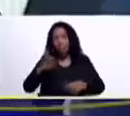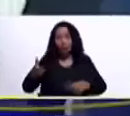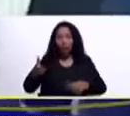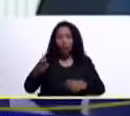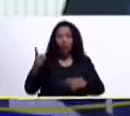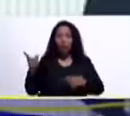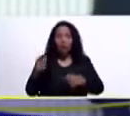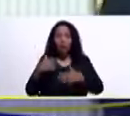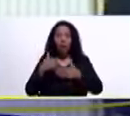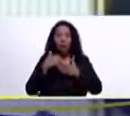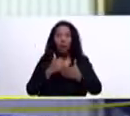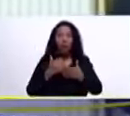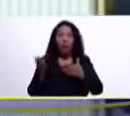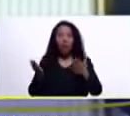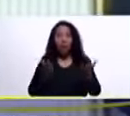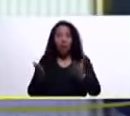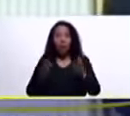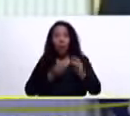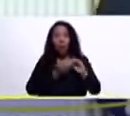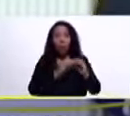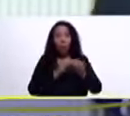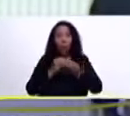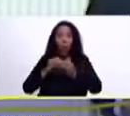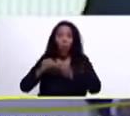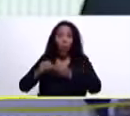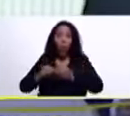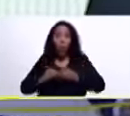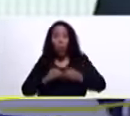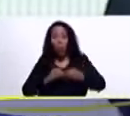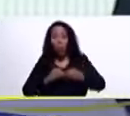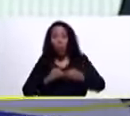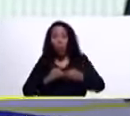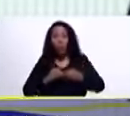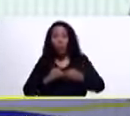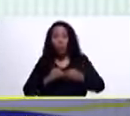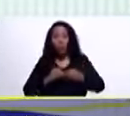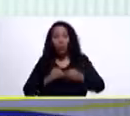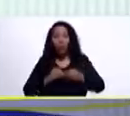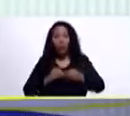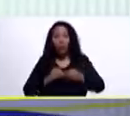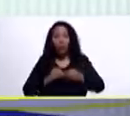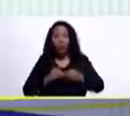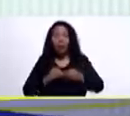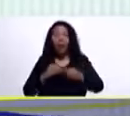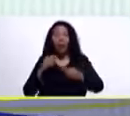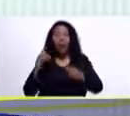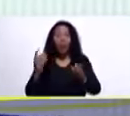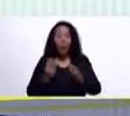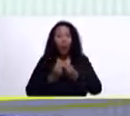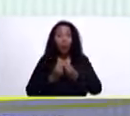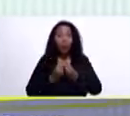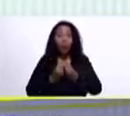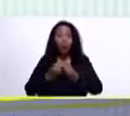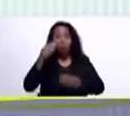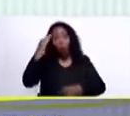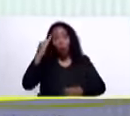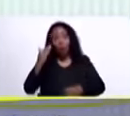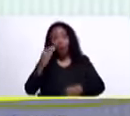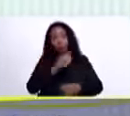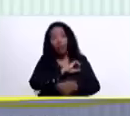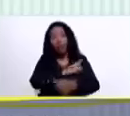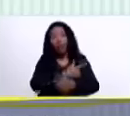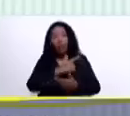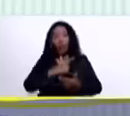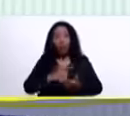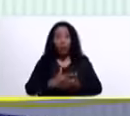anunció la conformación del Estado Mayor Anticontrabando, y conjuntamente con las Fuerzas Armadas, con el ministro que está acá